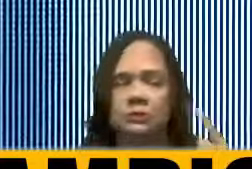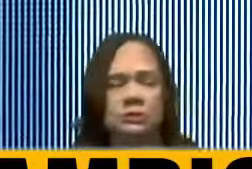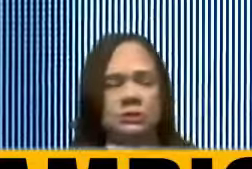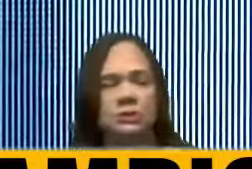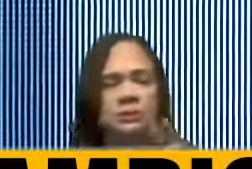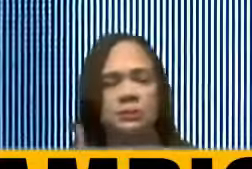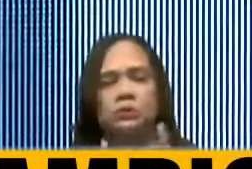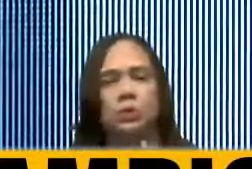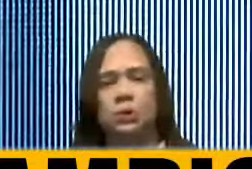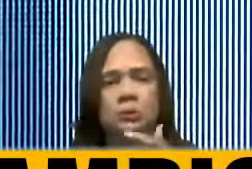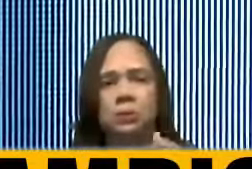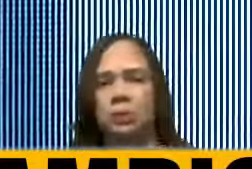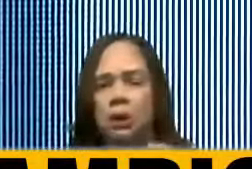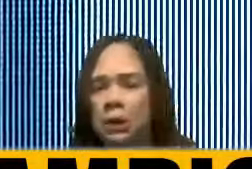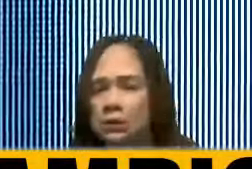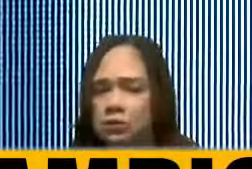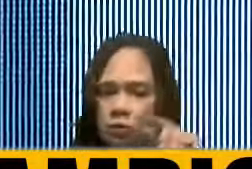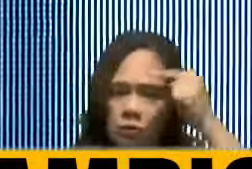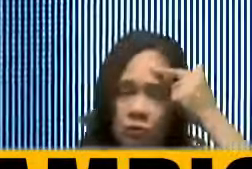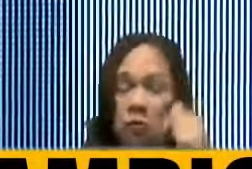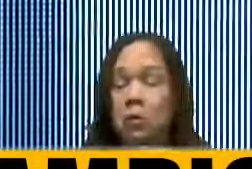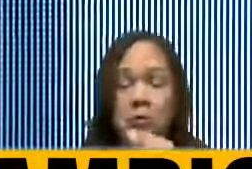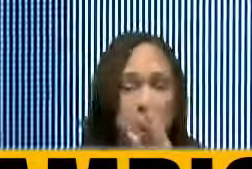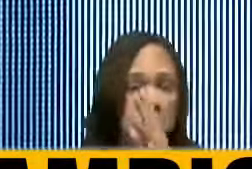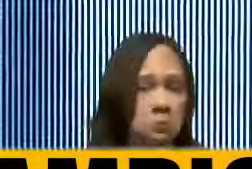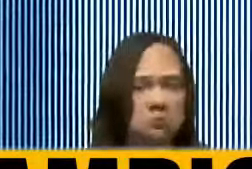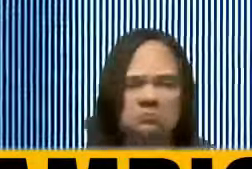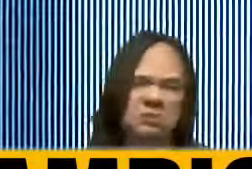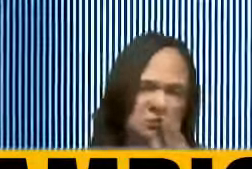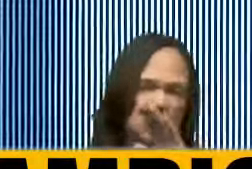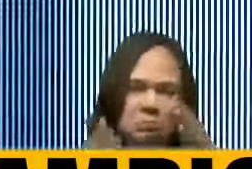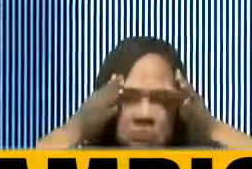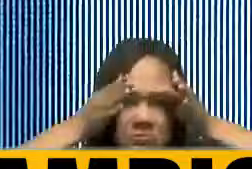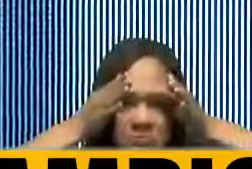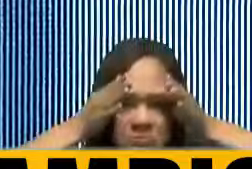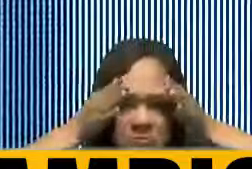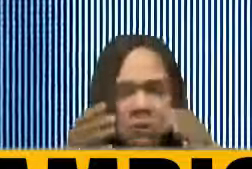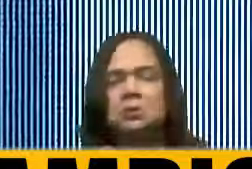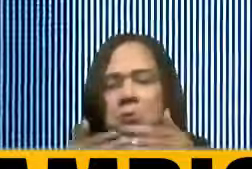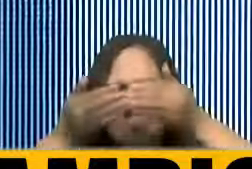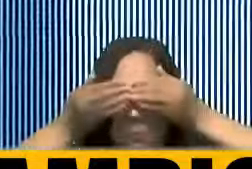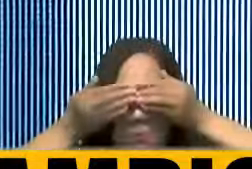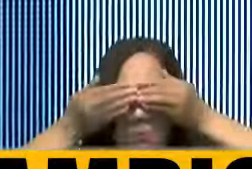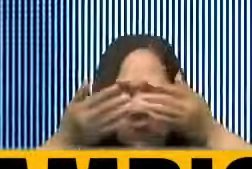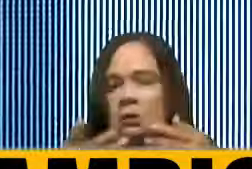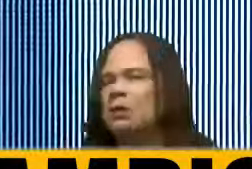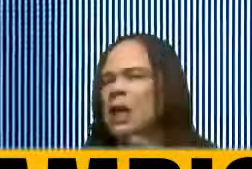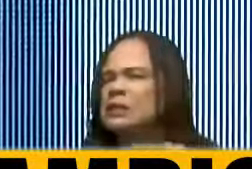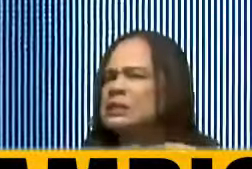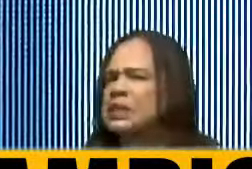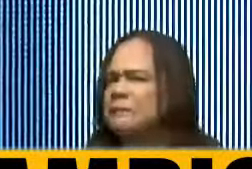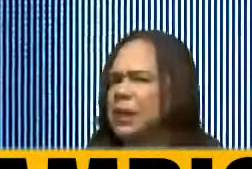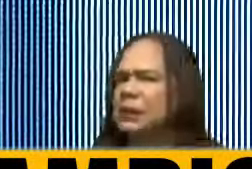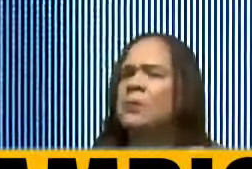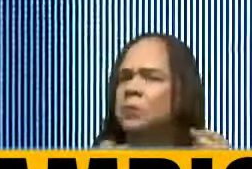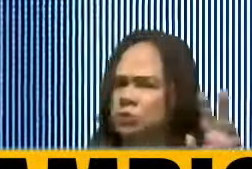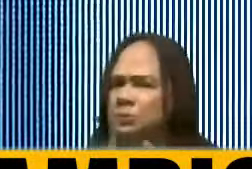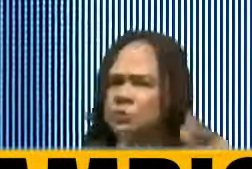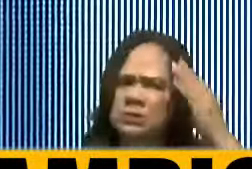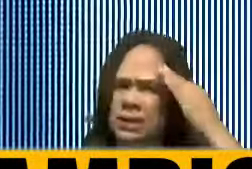hay gente que está interesada en las acciones de gobierno otros no Pero yo pienso que la gente y según las encuestas que tenemos y